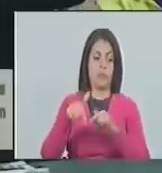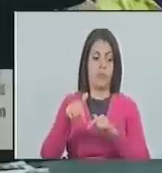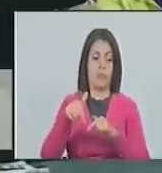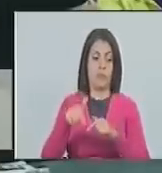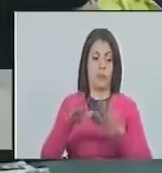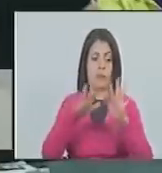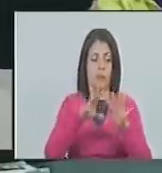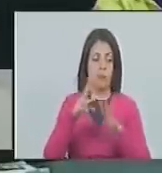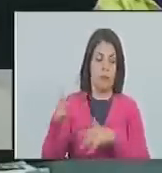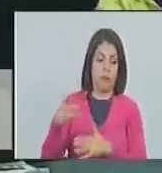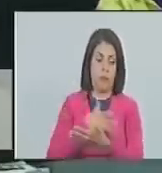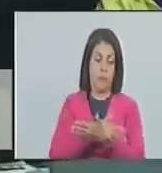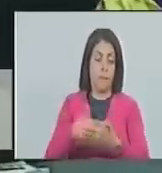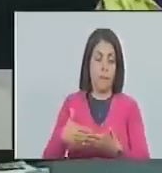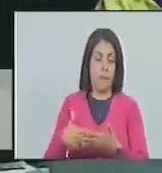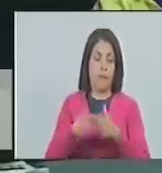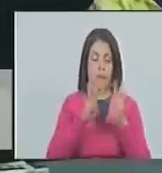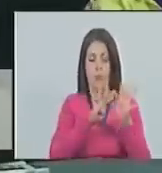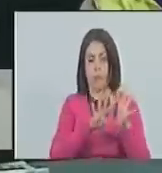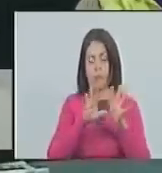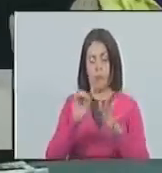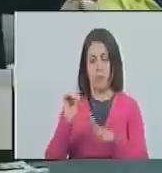entrega